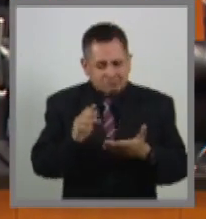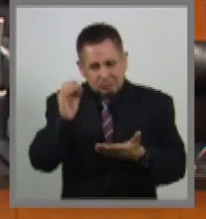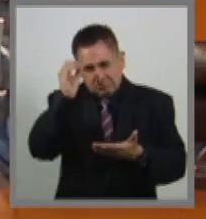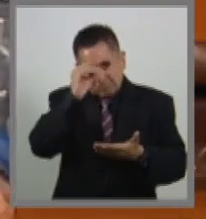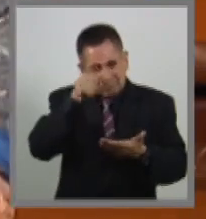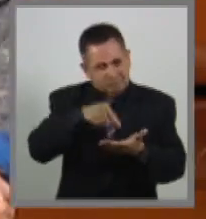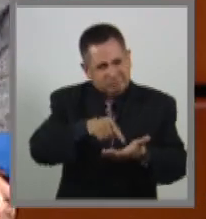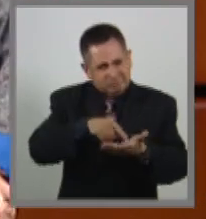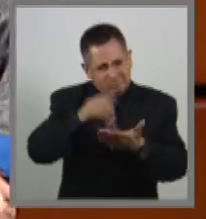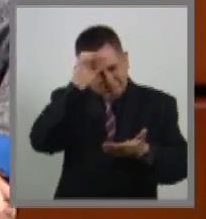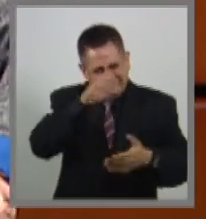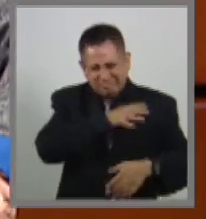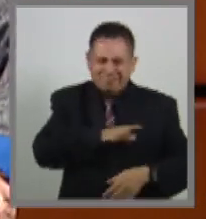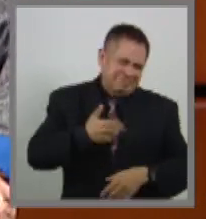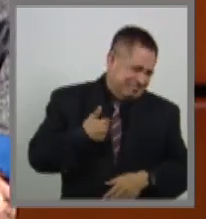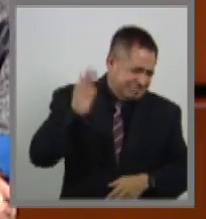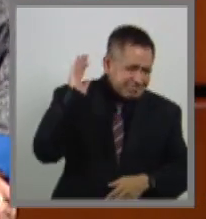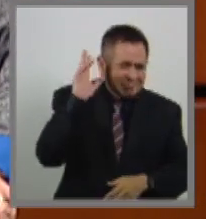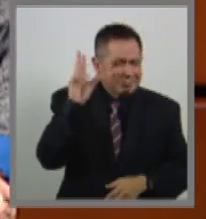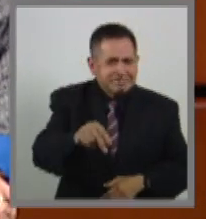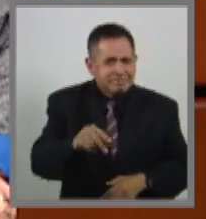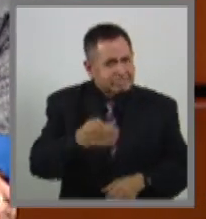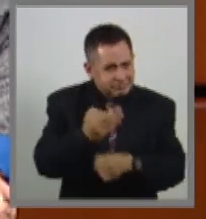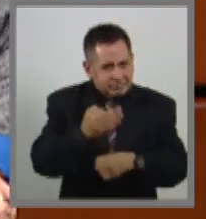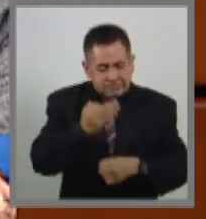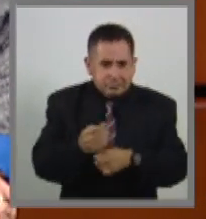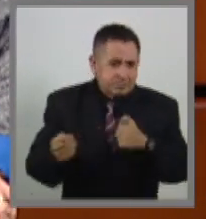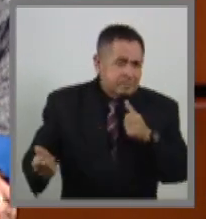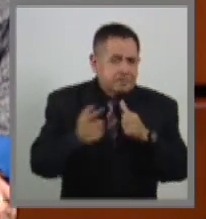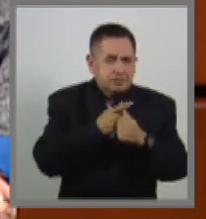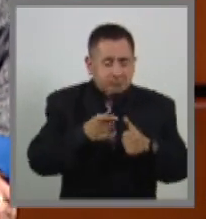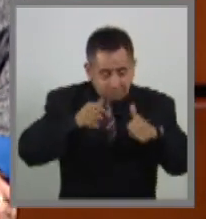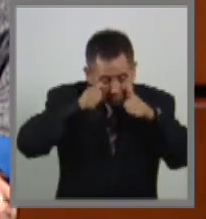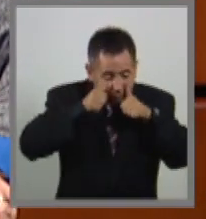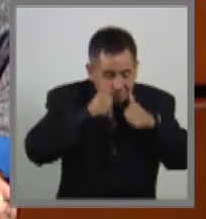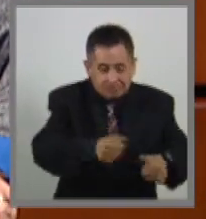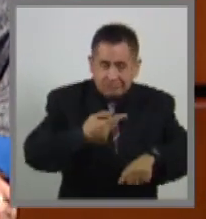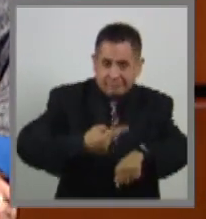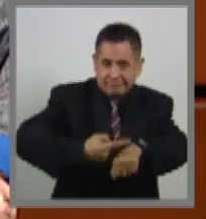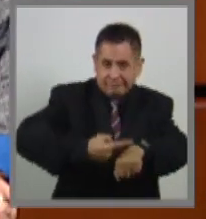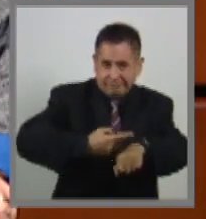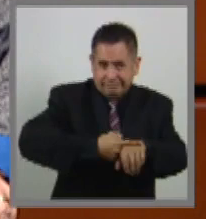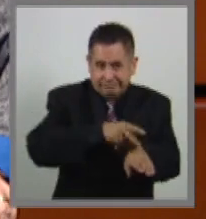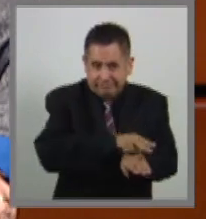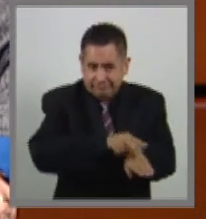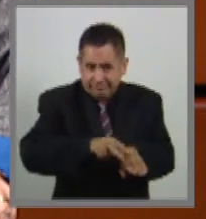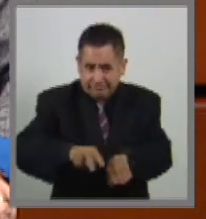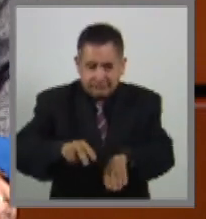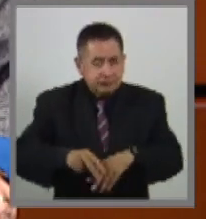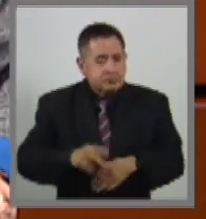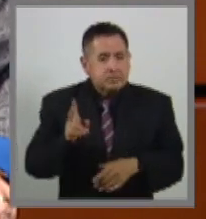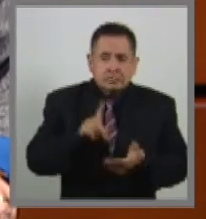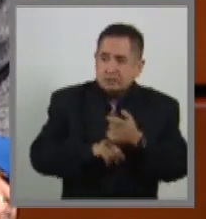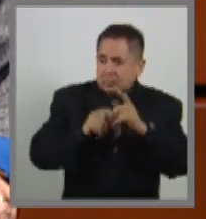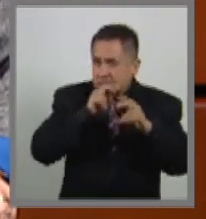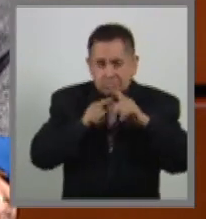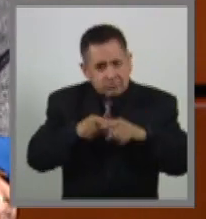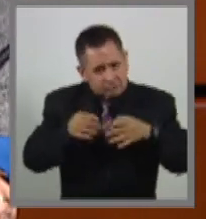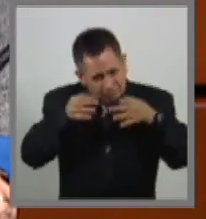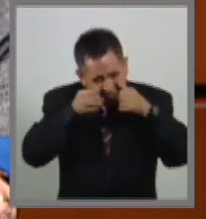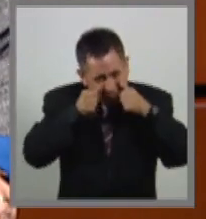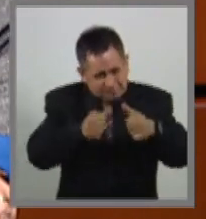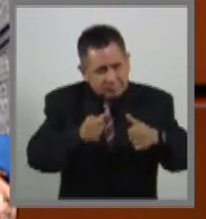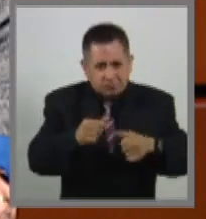de conciencia. Al diablo es, hombre. Aquí lo primero son los enfermos. En lugar que se preocupen porque este país